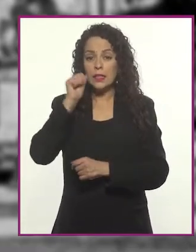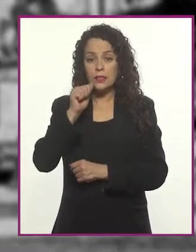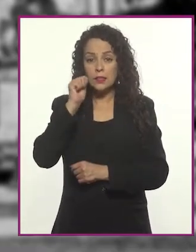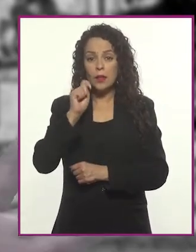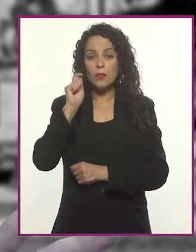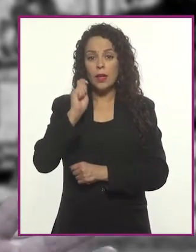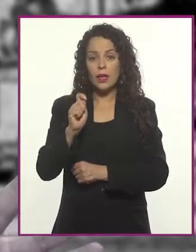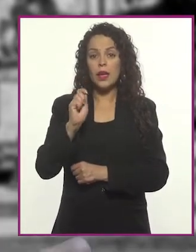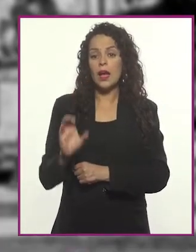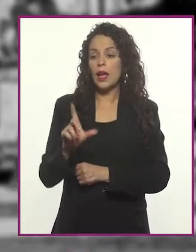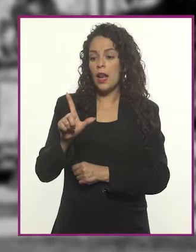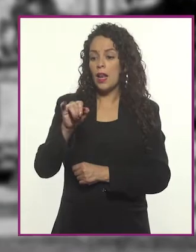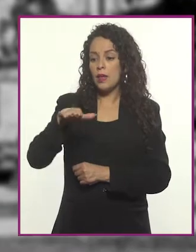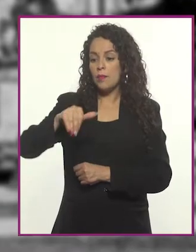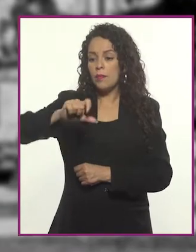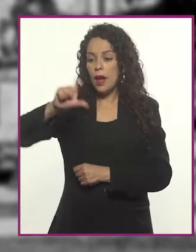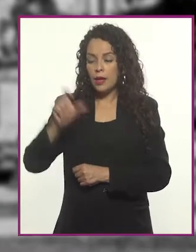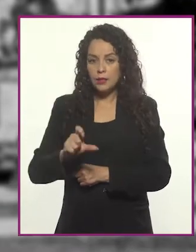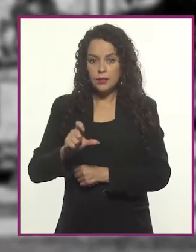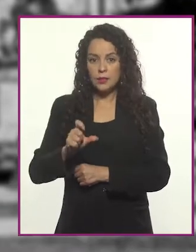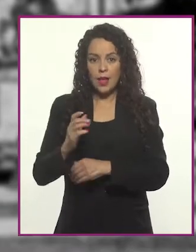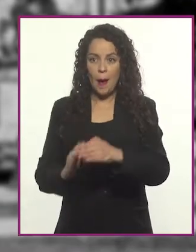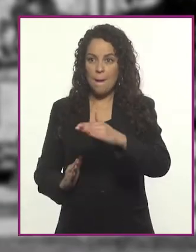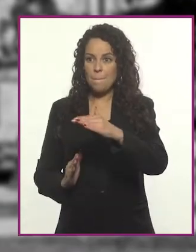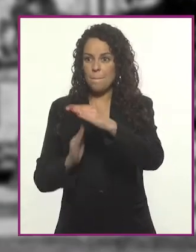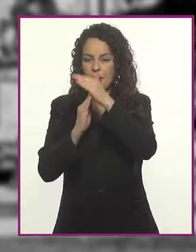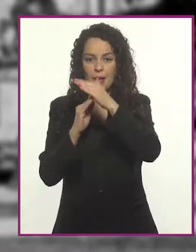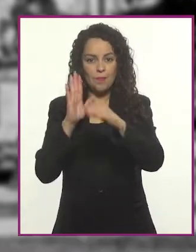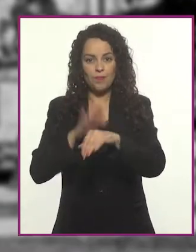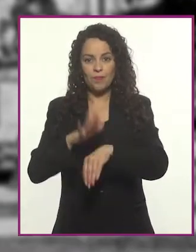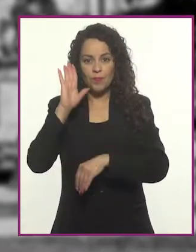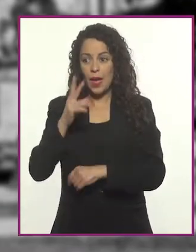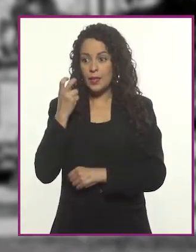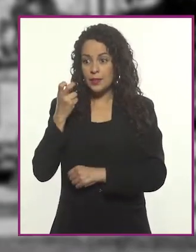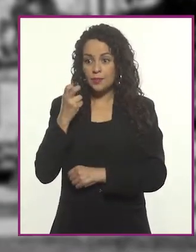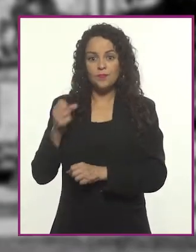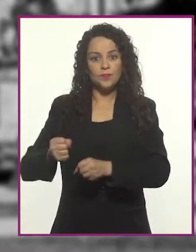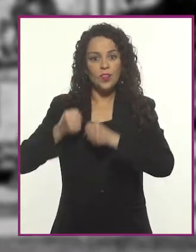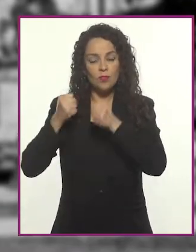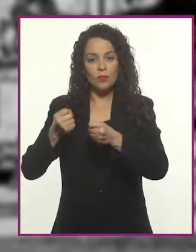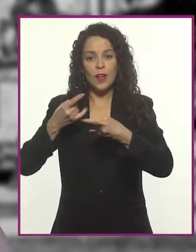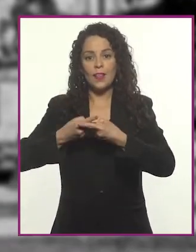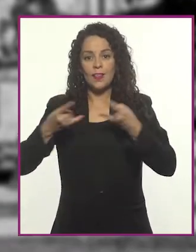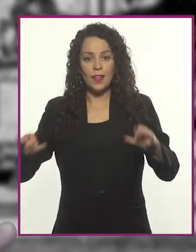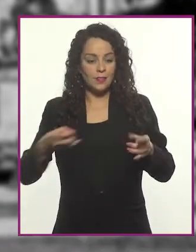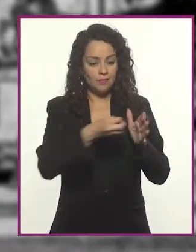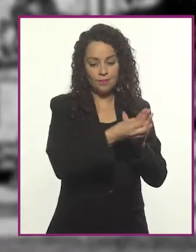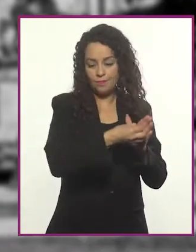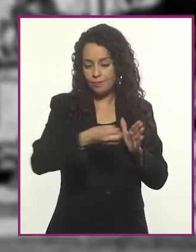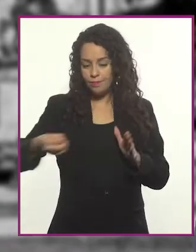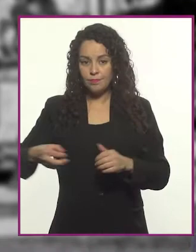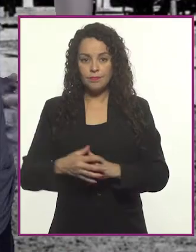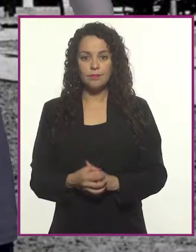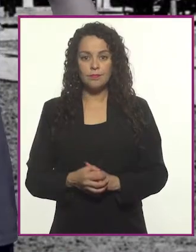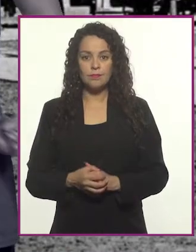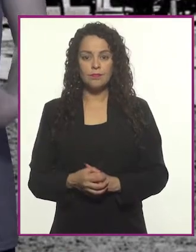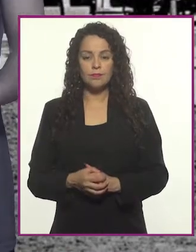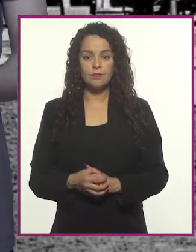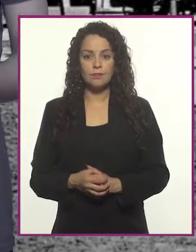que se llama clímax o un punto culminante. Es el suceso en el que se condensa el efecto de la narración.